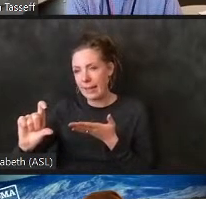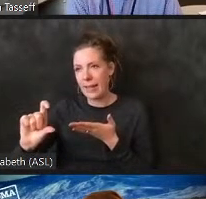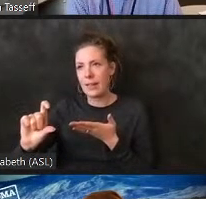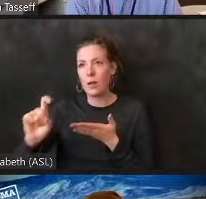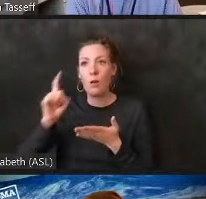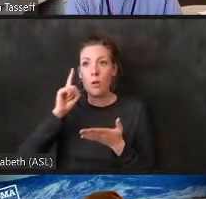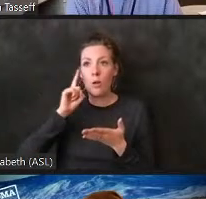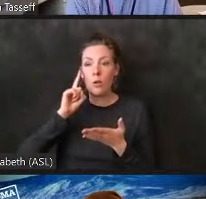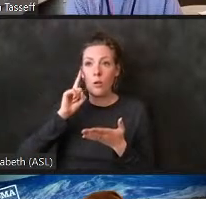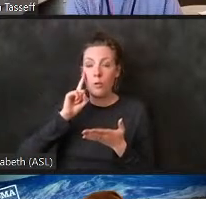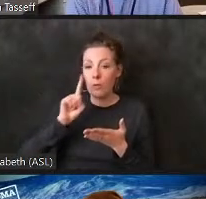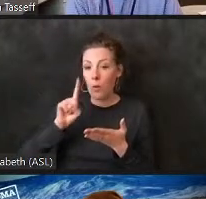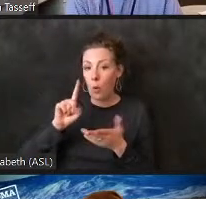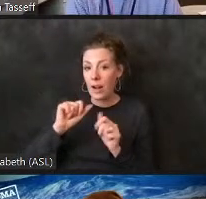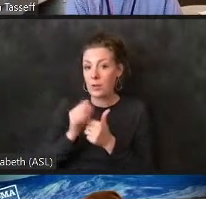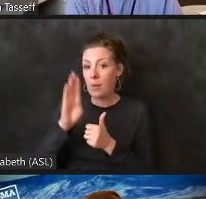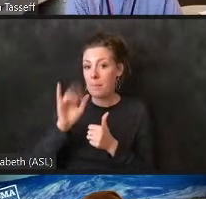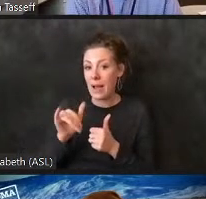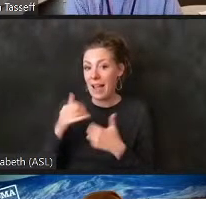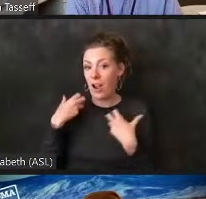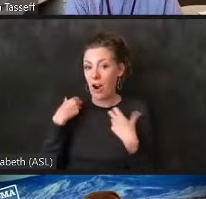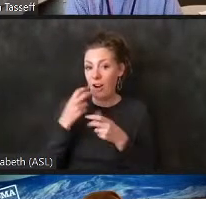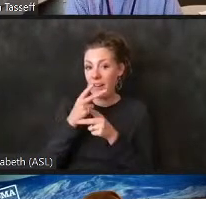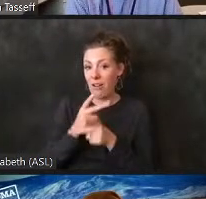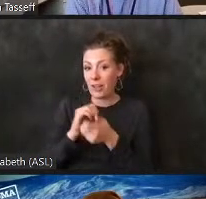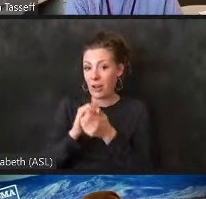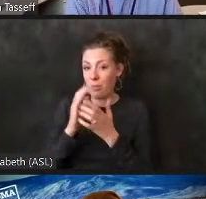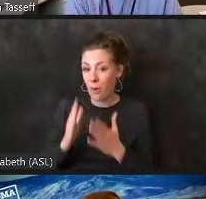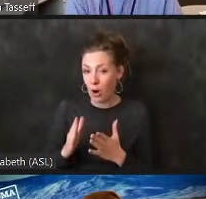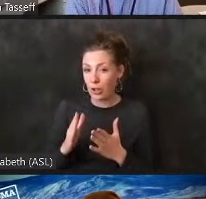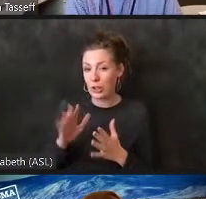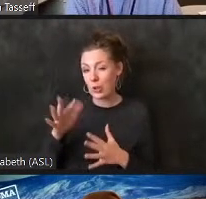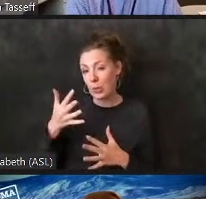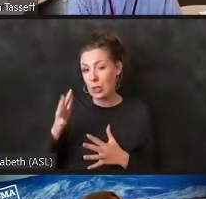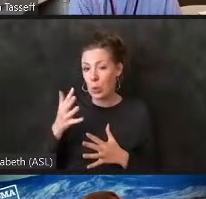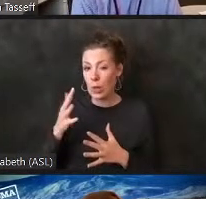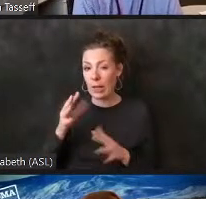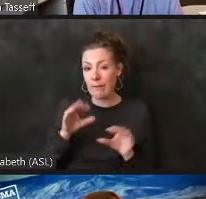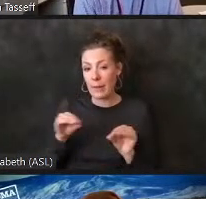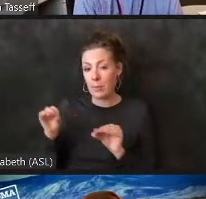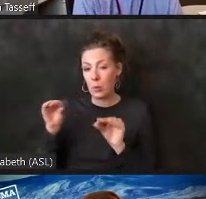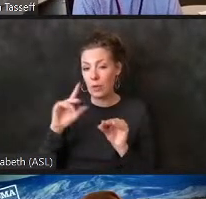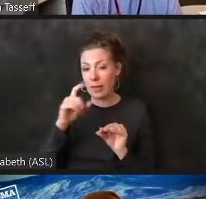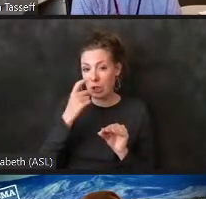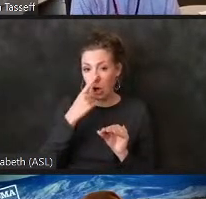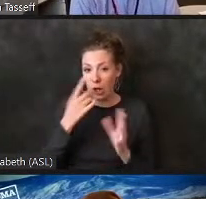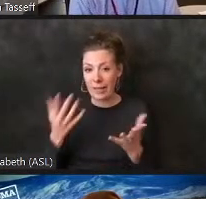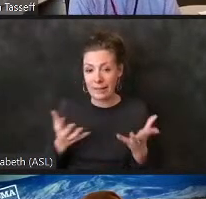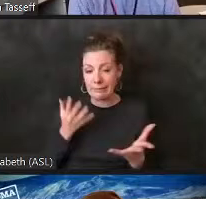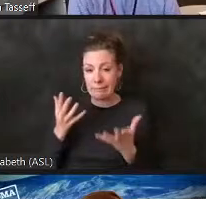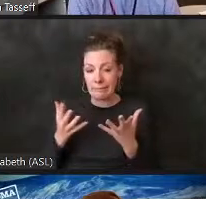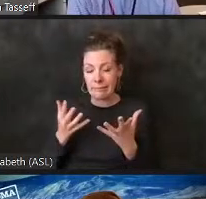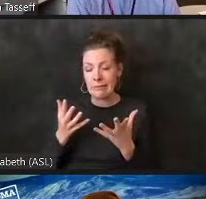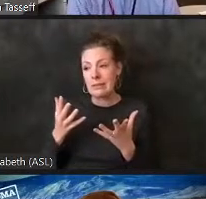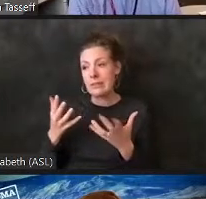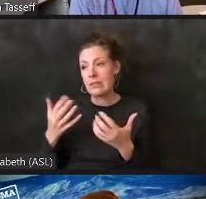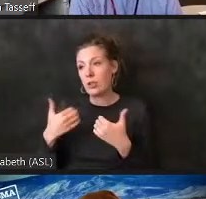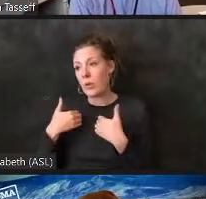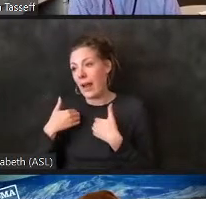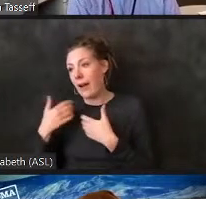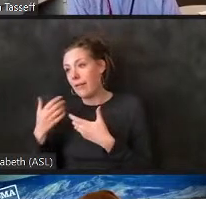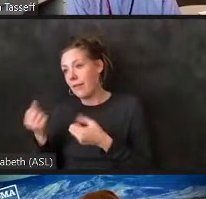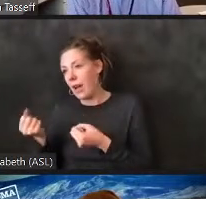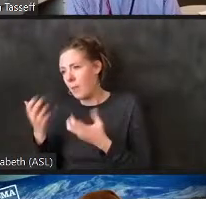empiezan a administrar o los alocan en diferentes lugares con diferentes compañeros. Eso es